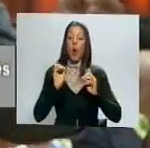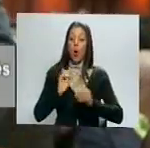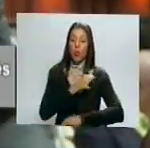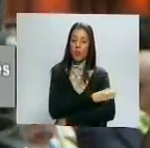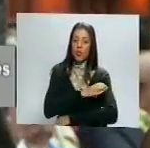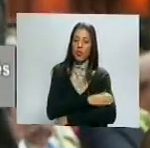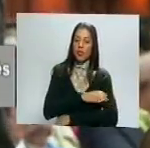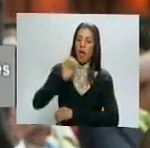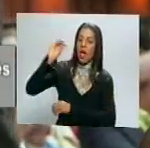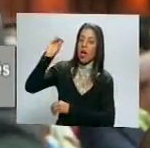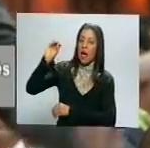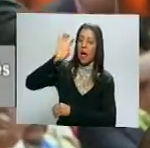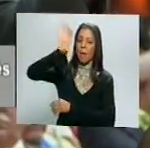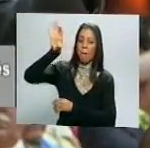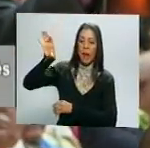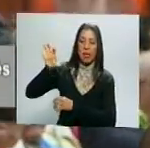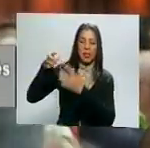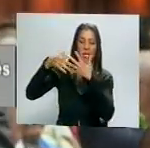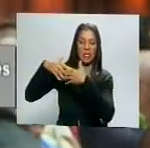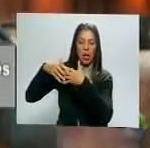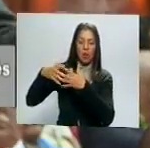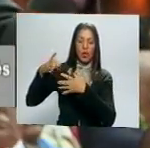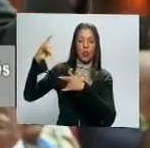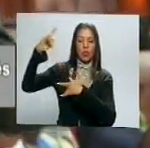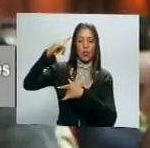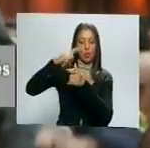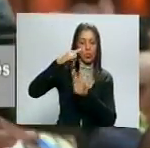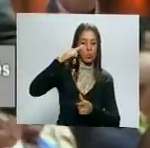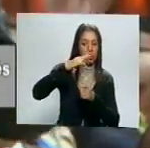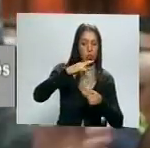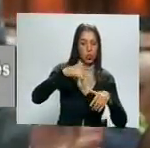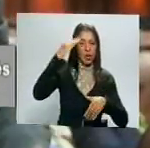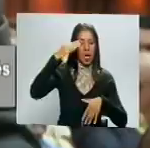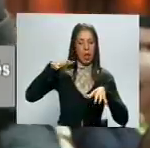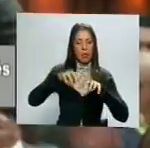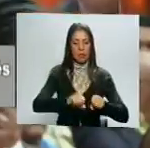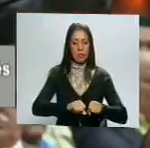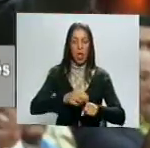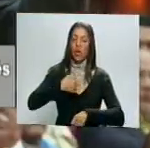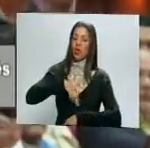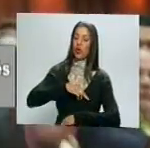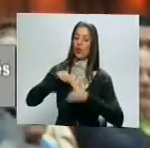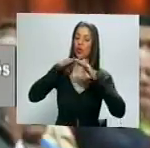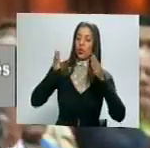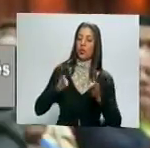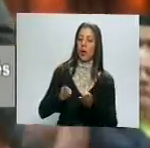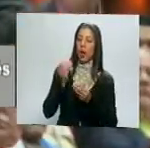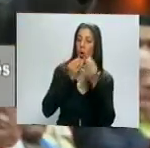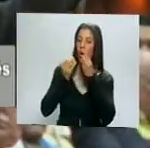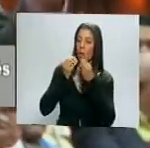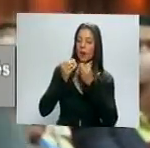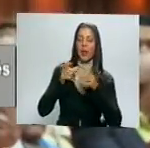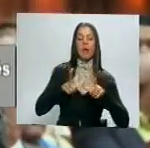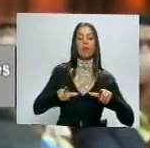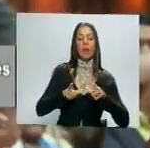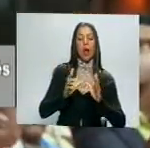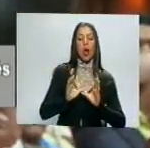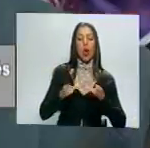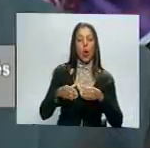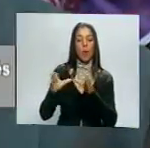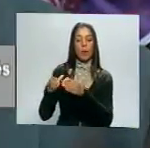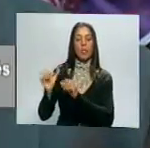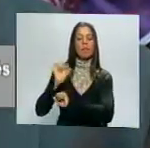mayores intervenciones militares, nosotros con los comités locales de abastecimiento y producción lograremos este 2018 de felicidad,